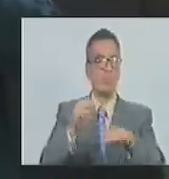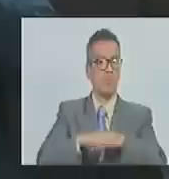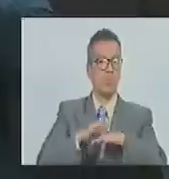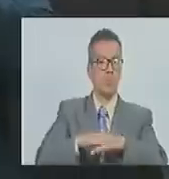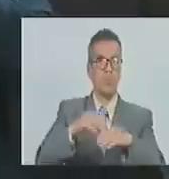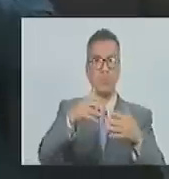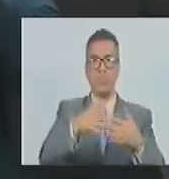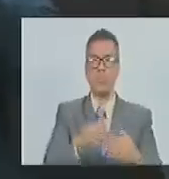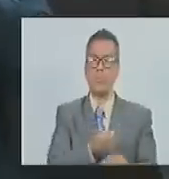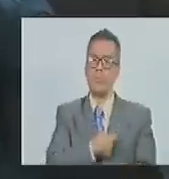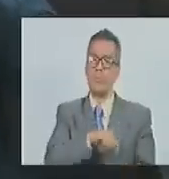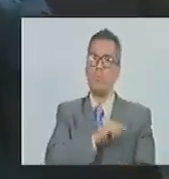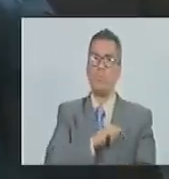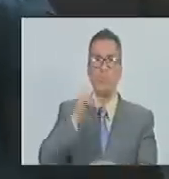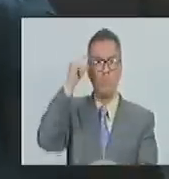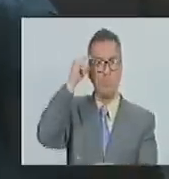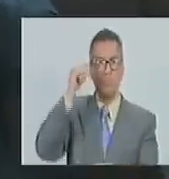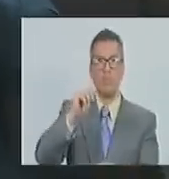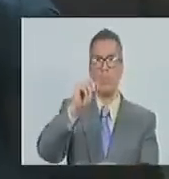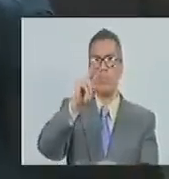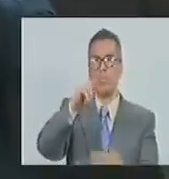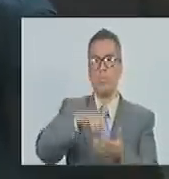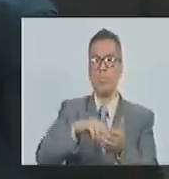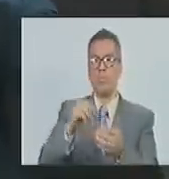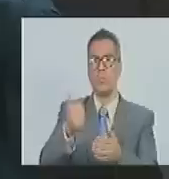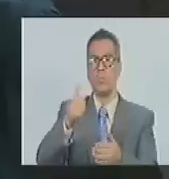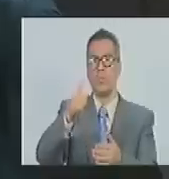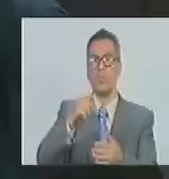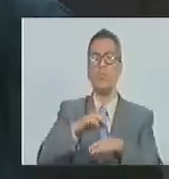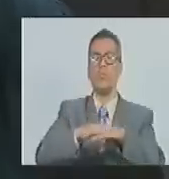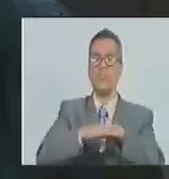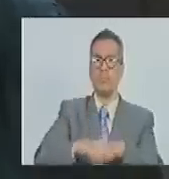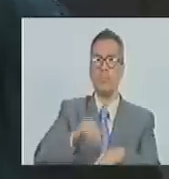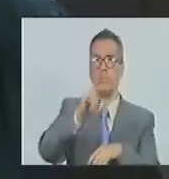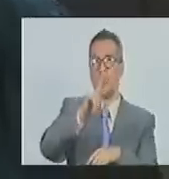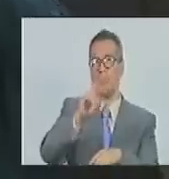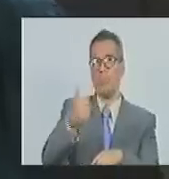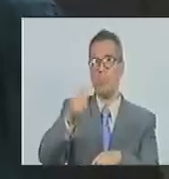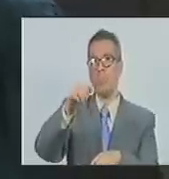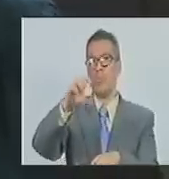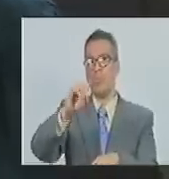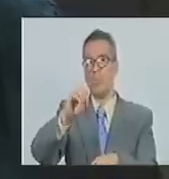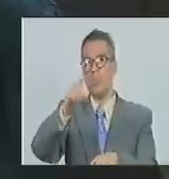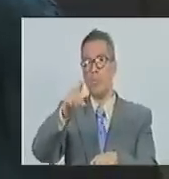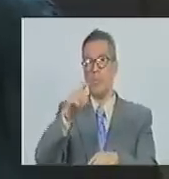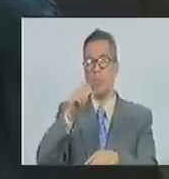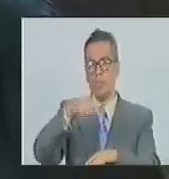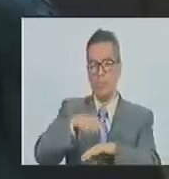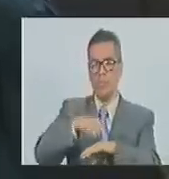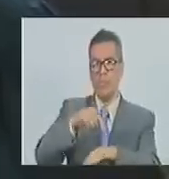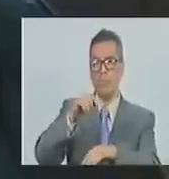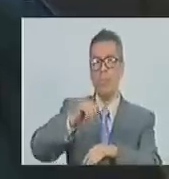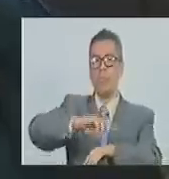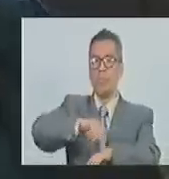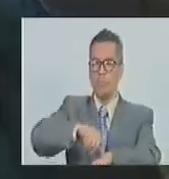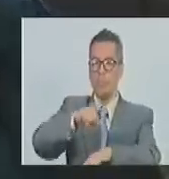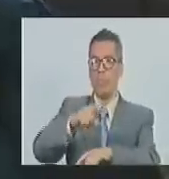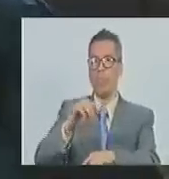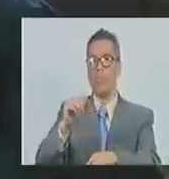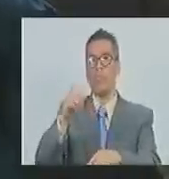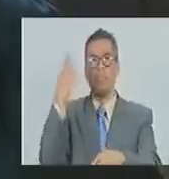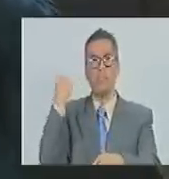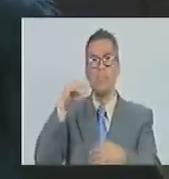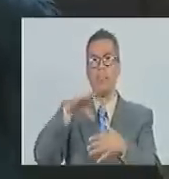del Imperio Español. Hoy, 210 años después, cuando esta Asamblea Nacional, el pasado martes